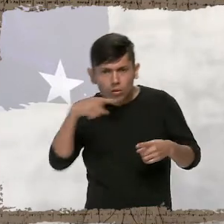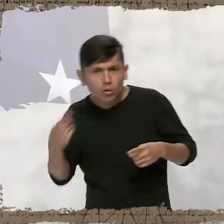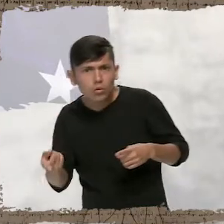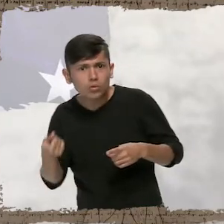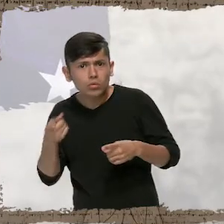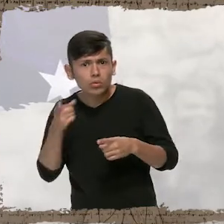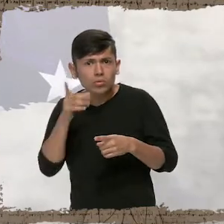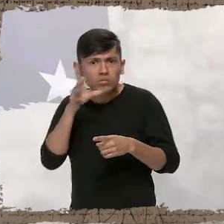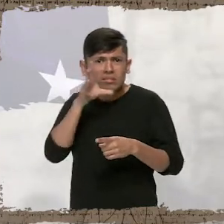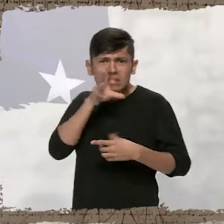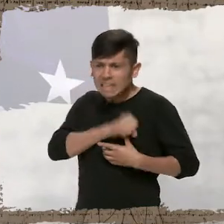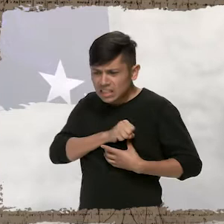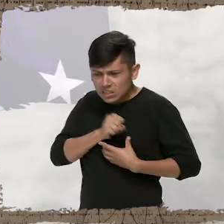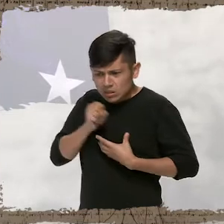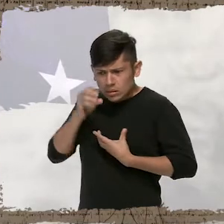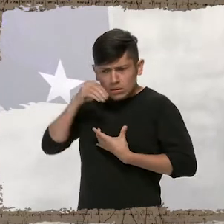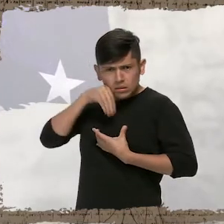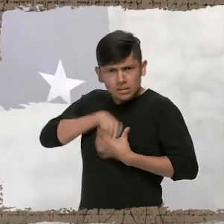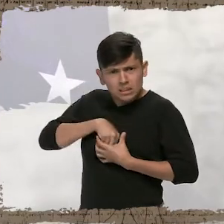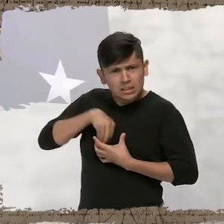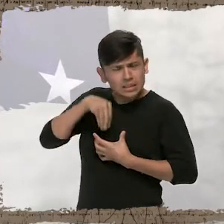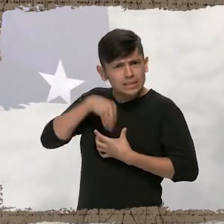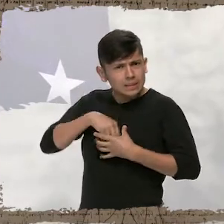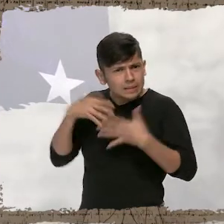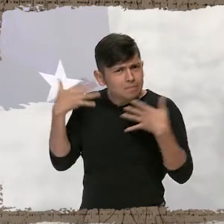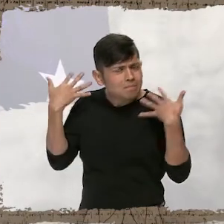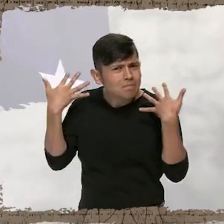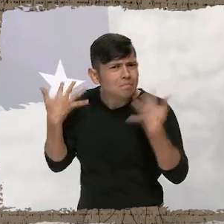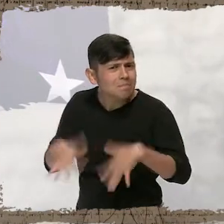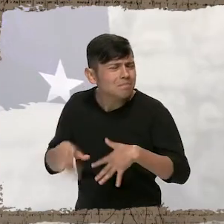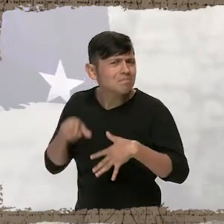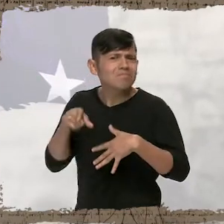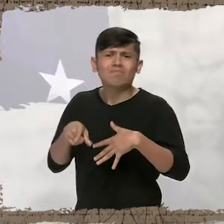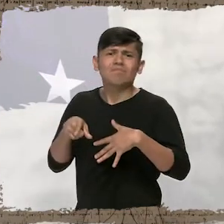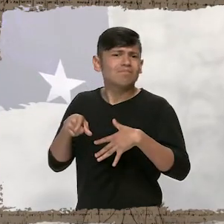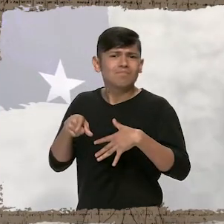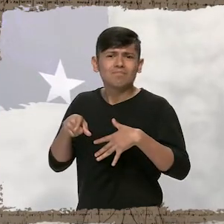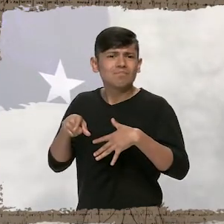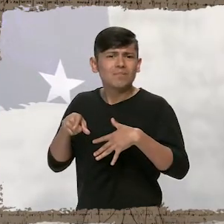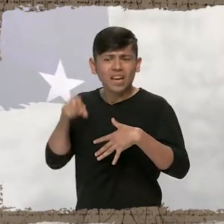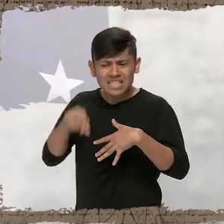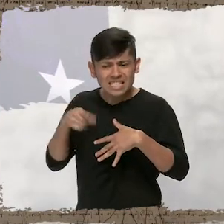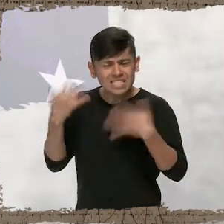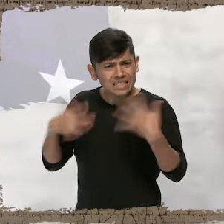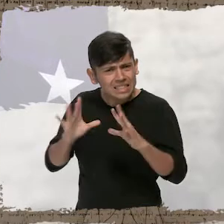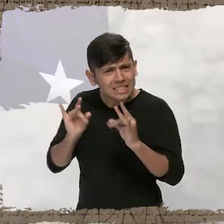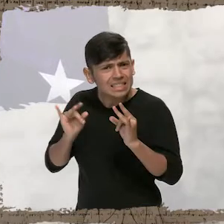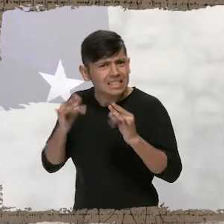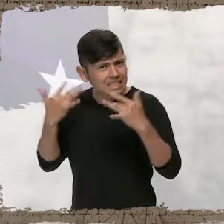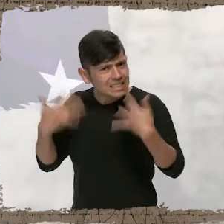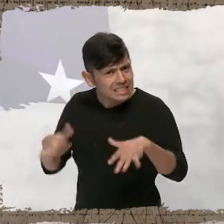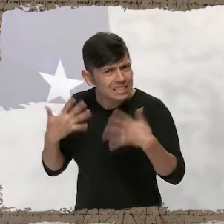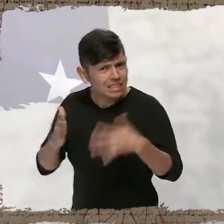y hay secretos tan enormes que te vienen